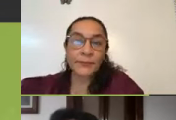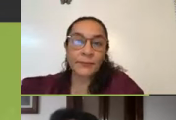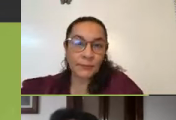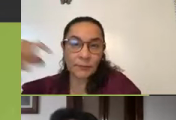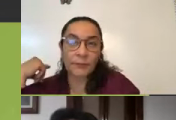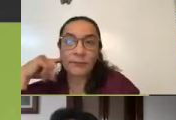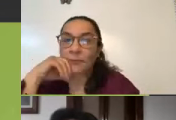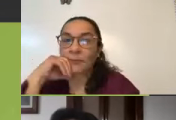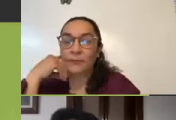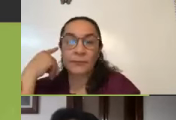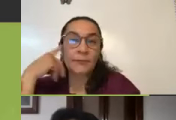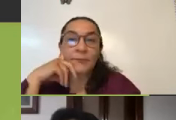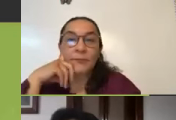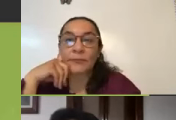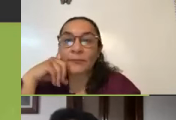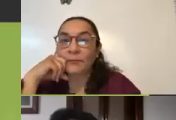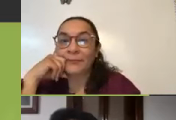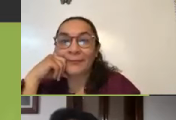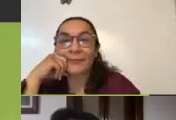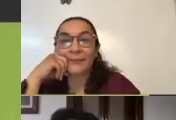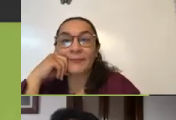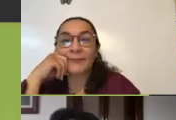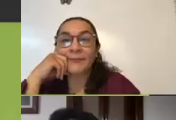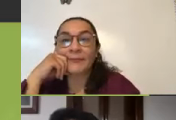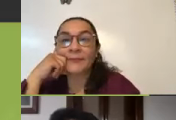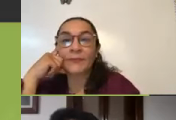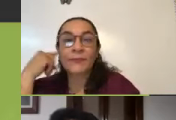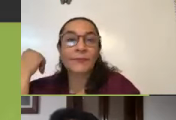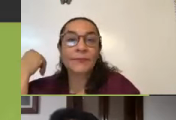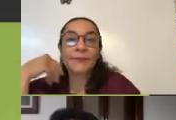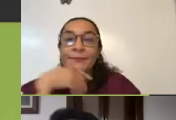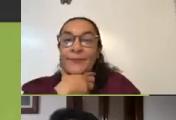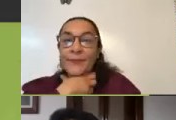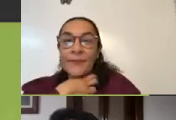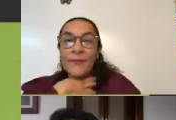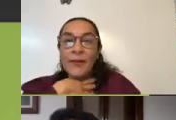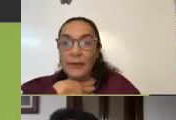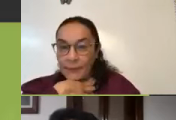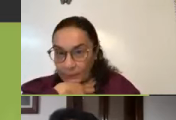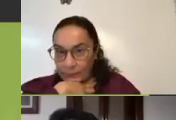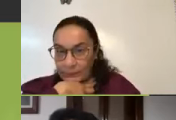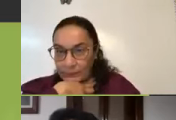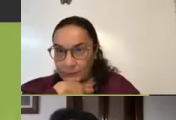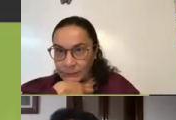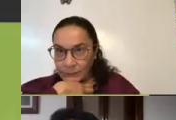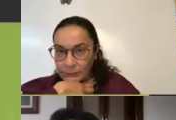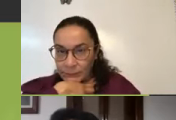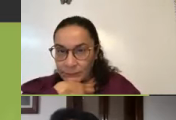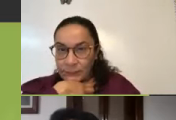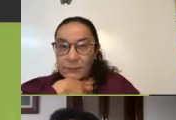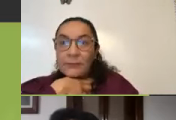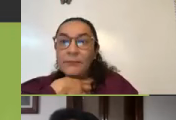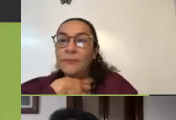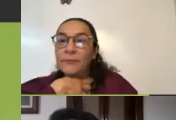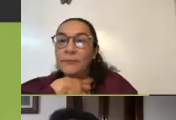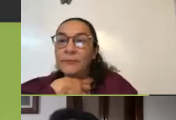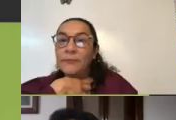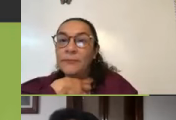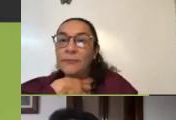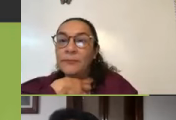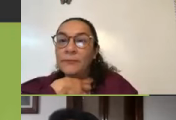En términos de la propuesta de adecuación al artículo 297, se prevé que para el caso de que se hubiera otorgado